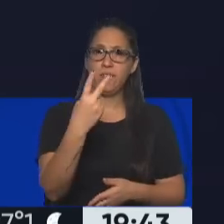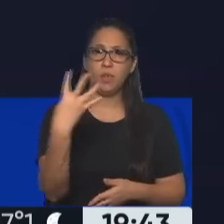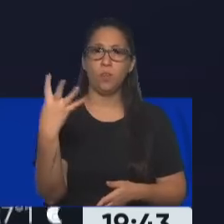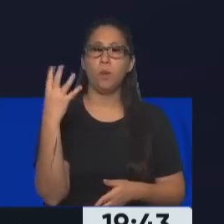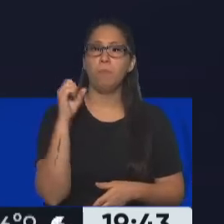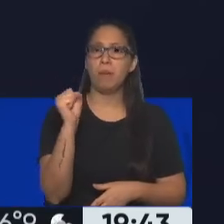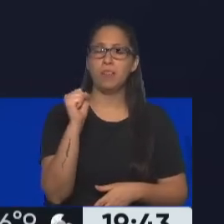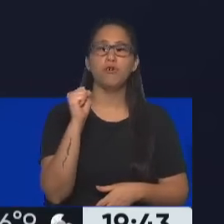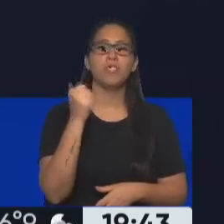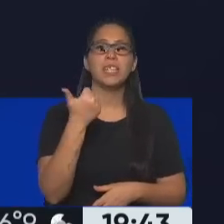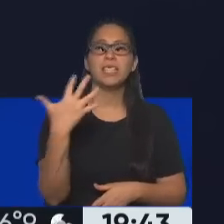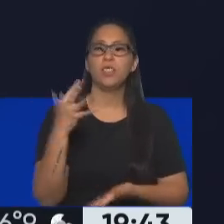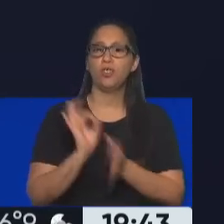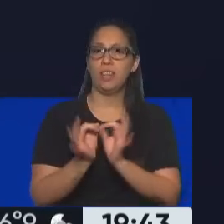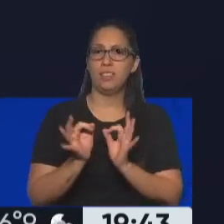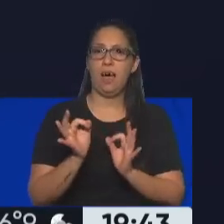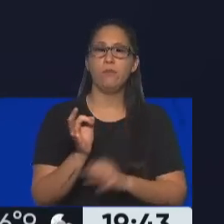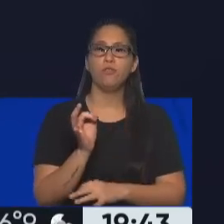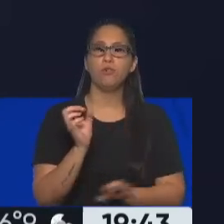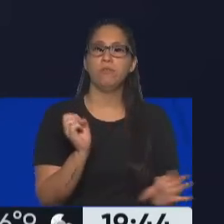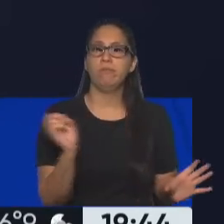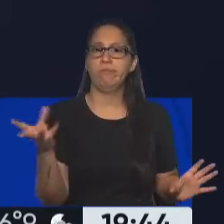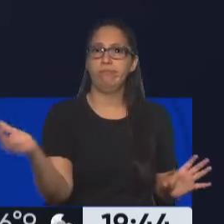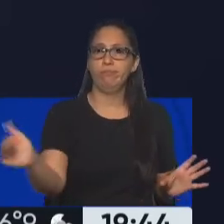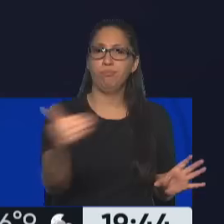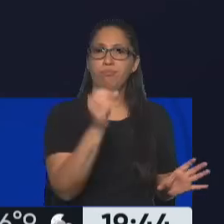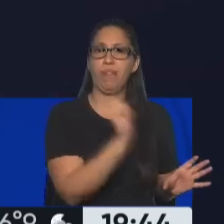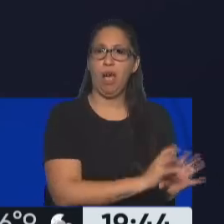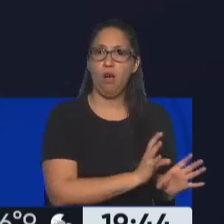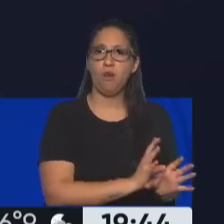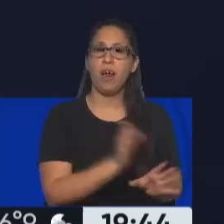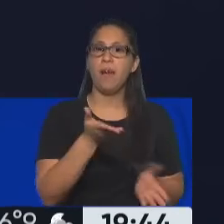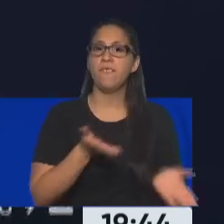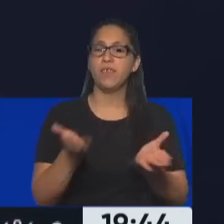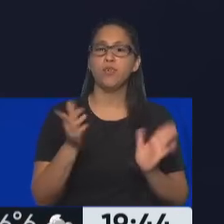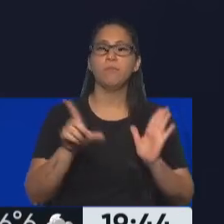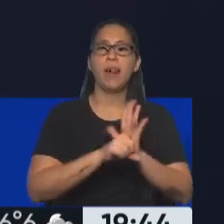21.827.624 pesos con 65 centavos. El beneficio previsto por la ley